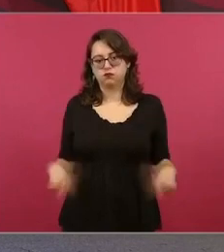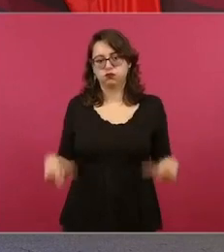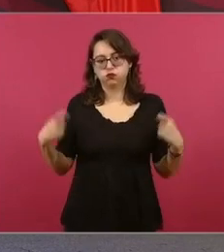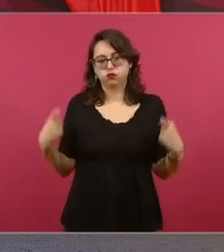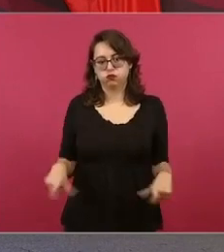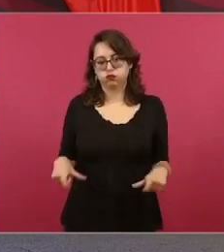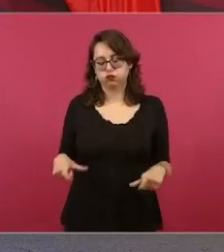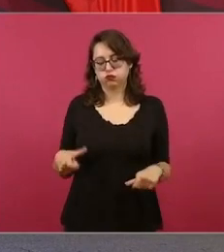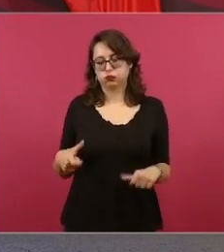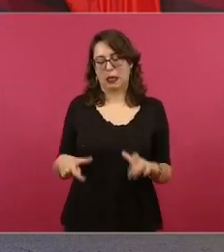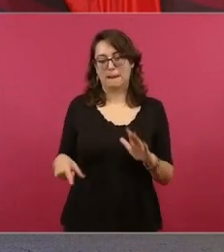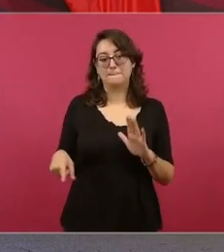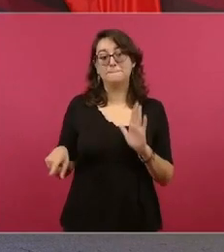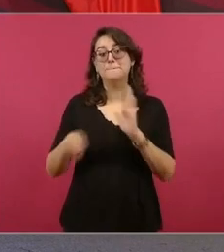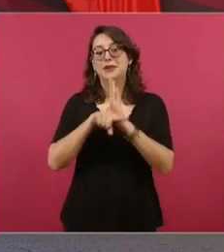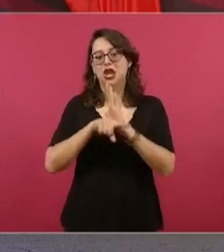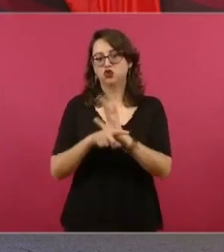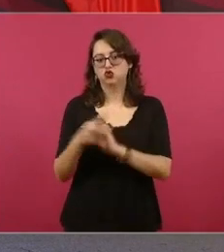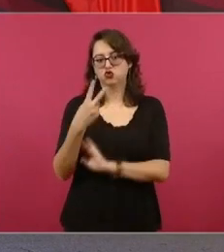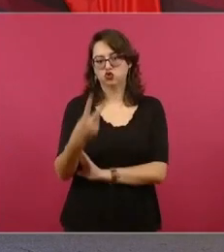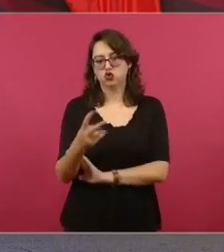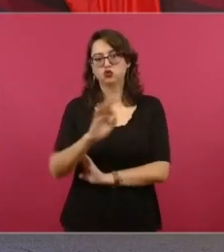en cuanto a ingresos.